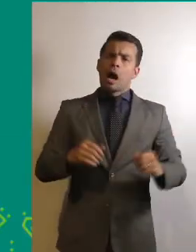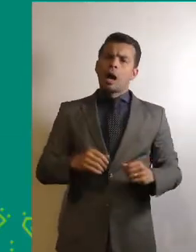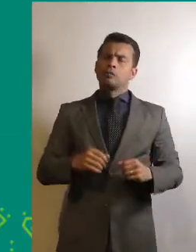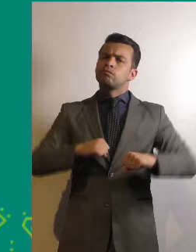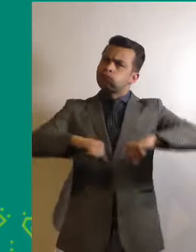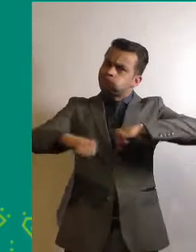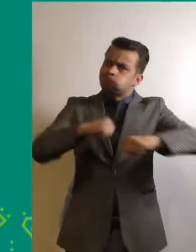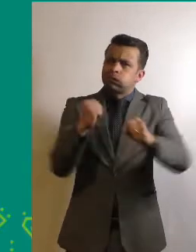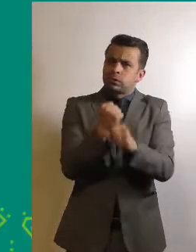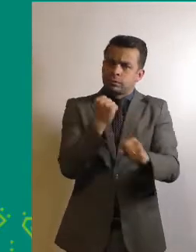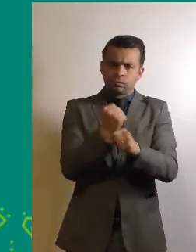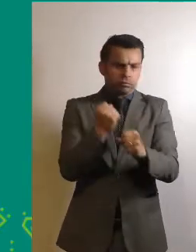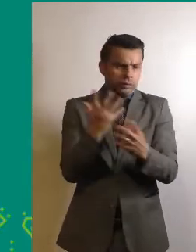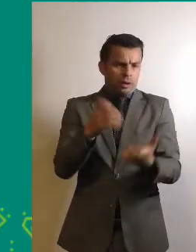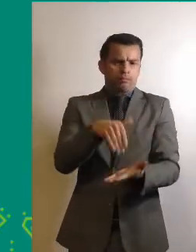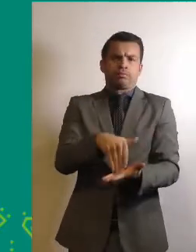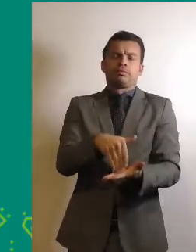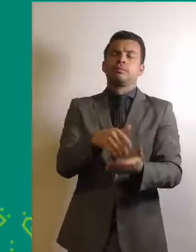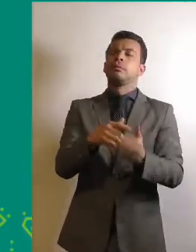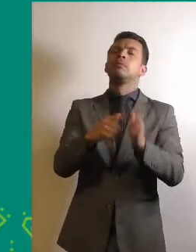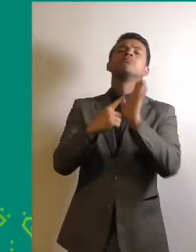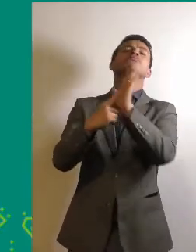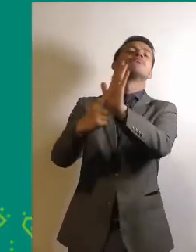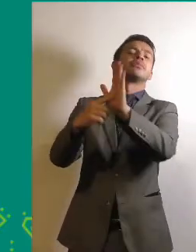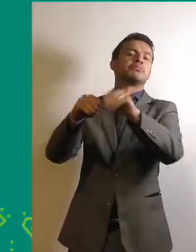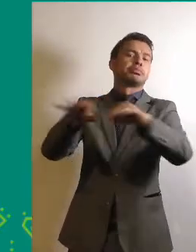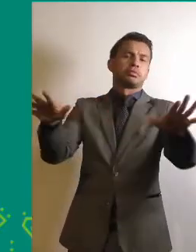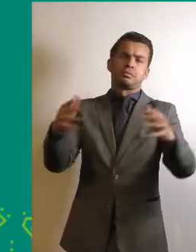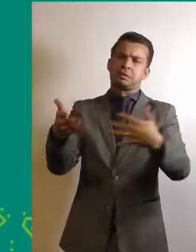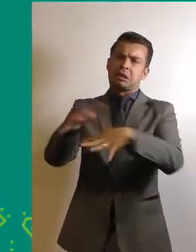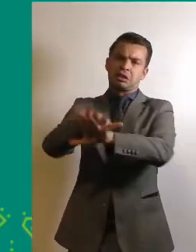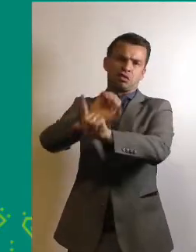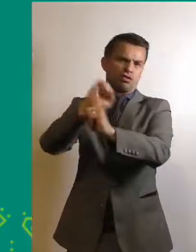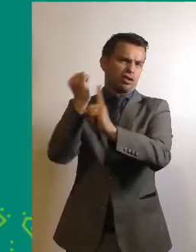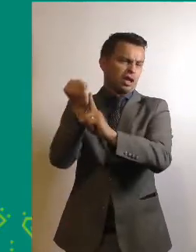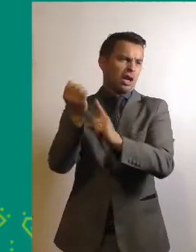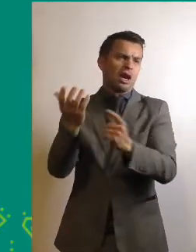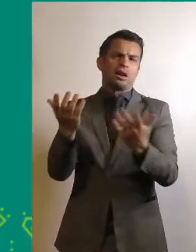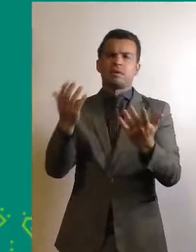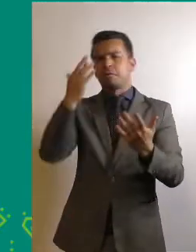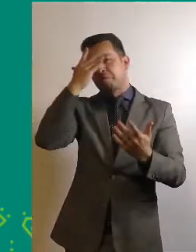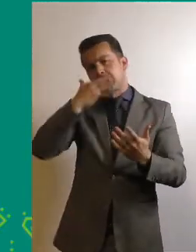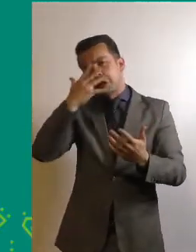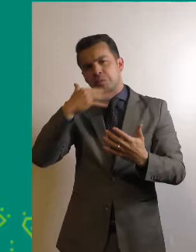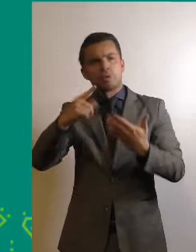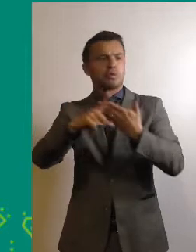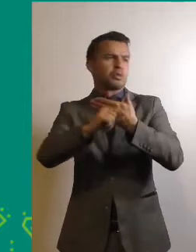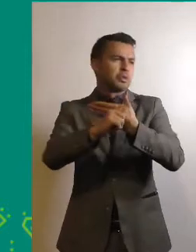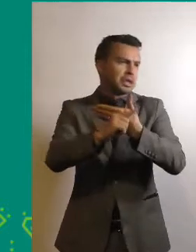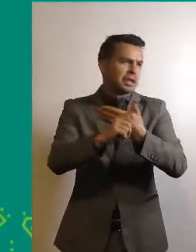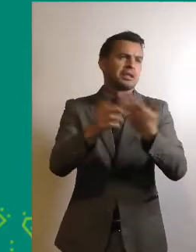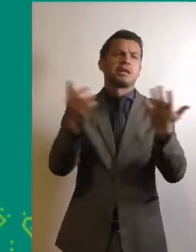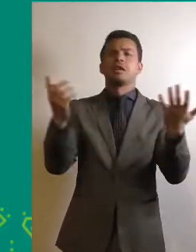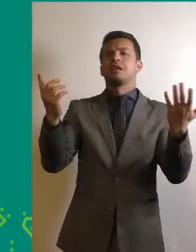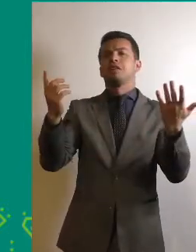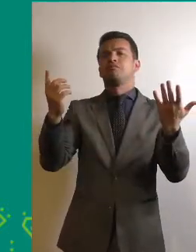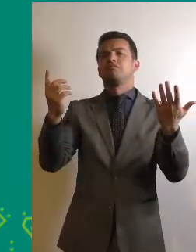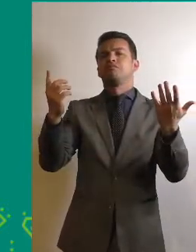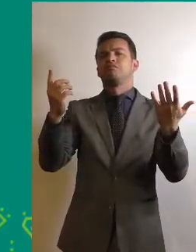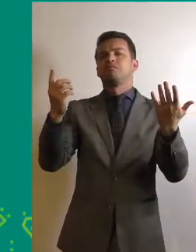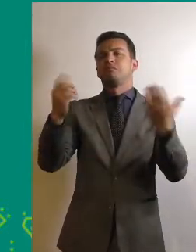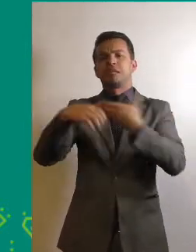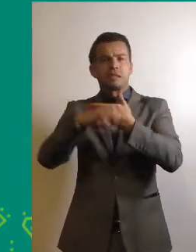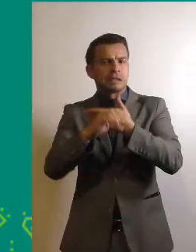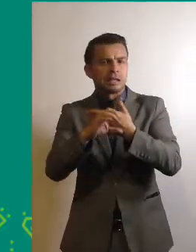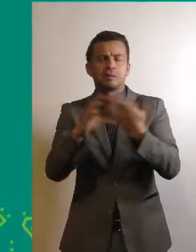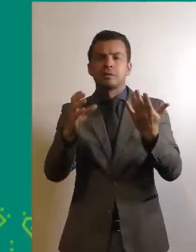un posicionamiento en las diferentes redes sociales y en los diferentes medios de comunicación en el país.